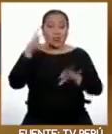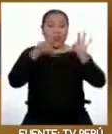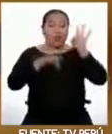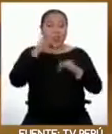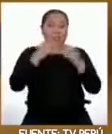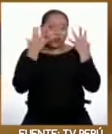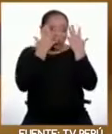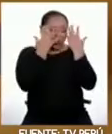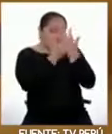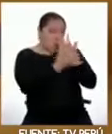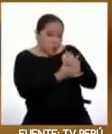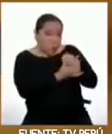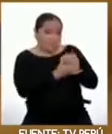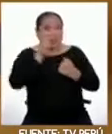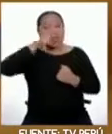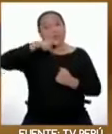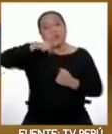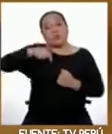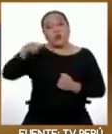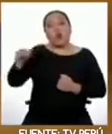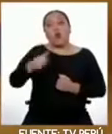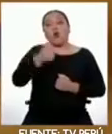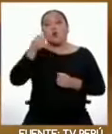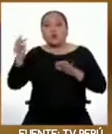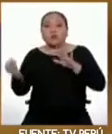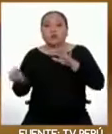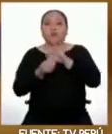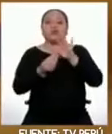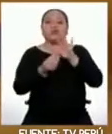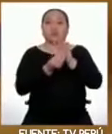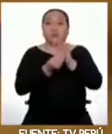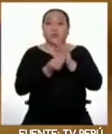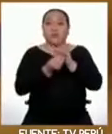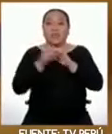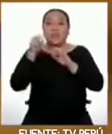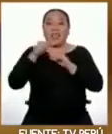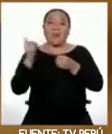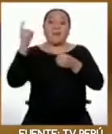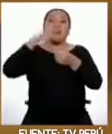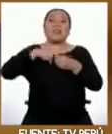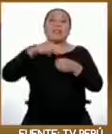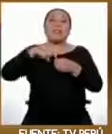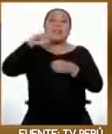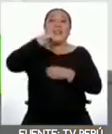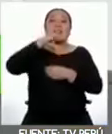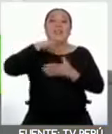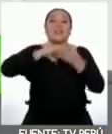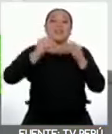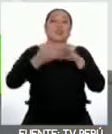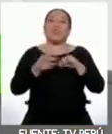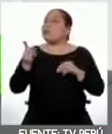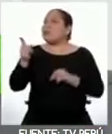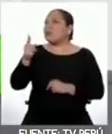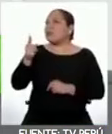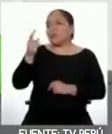de sombras, necesitamos un miembro más que estará presente en toda la historia. ¿Cuál crees que sea?